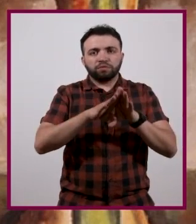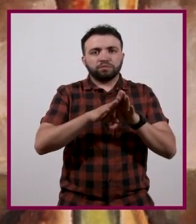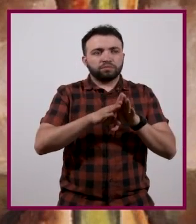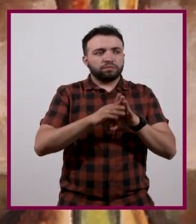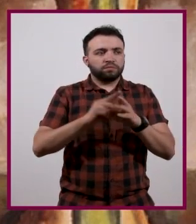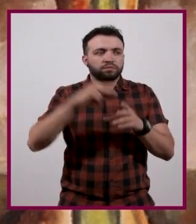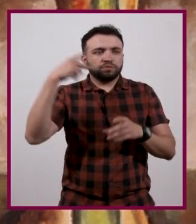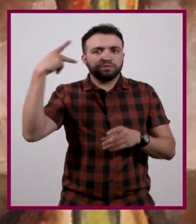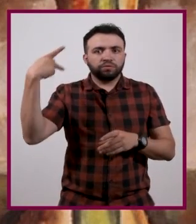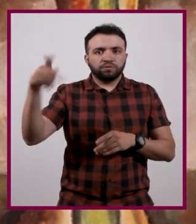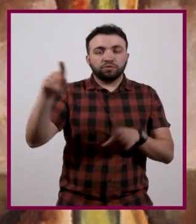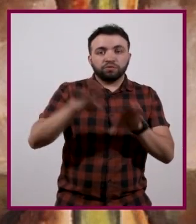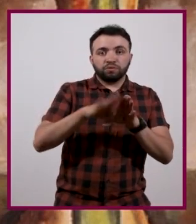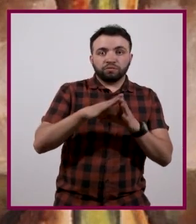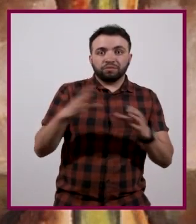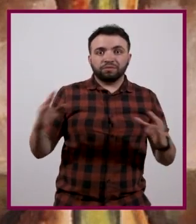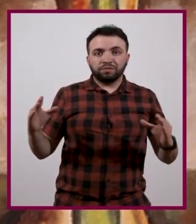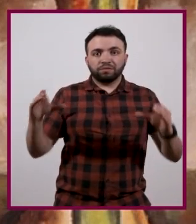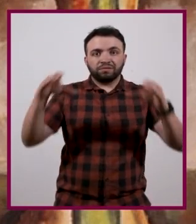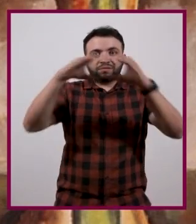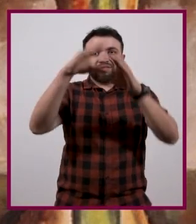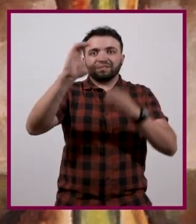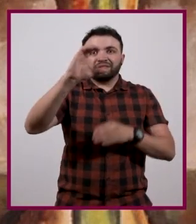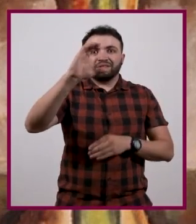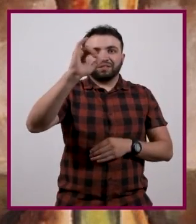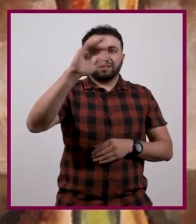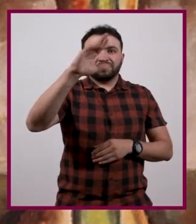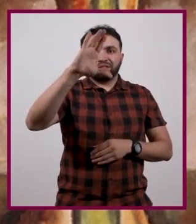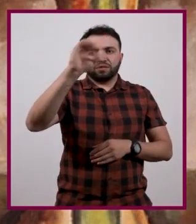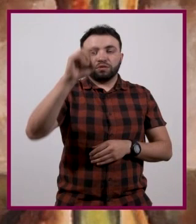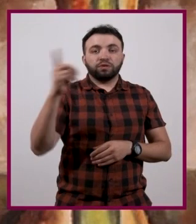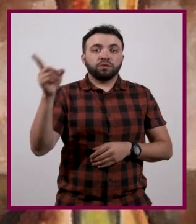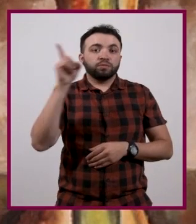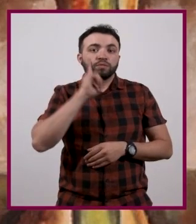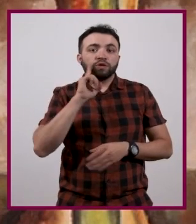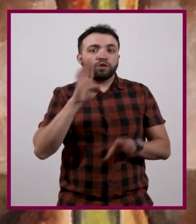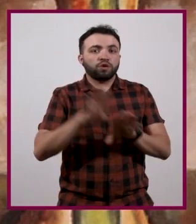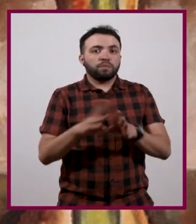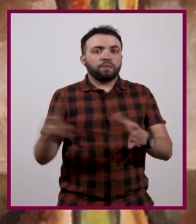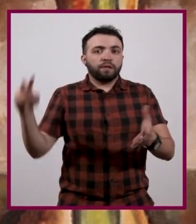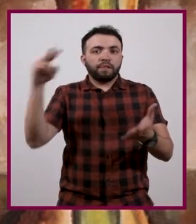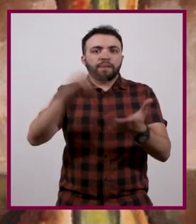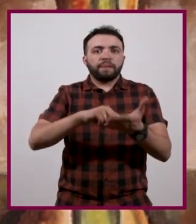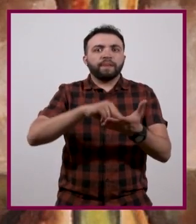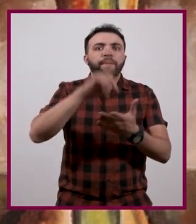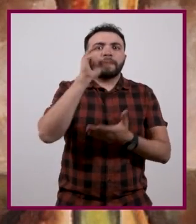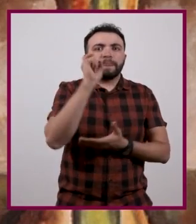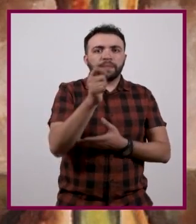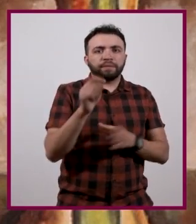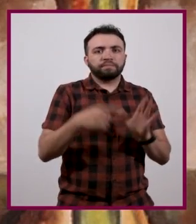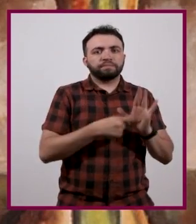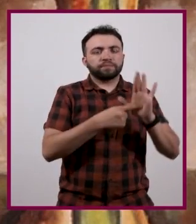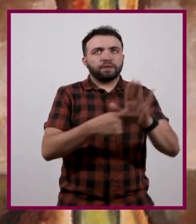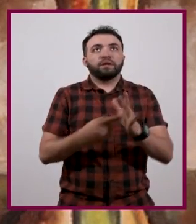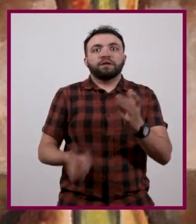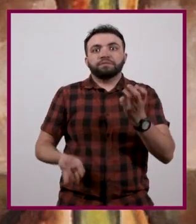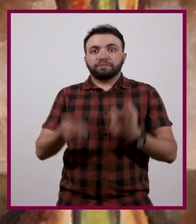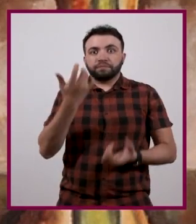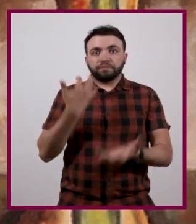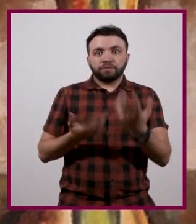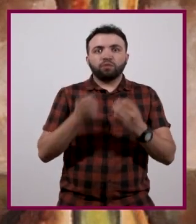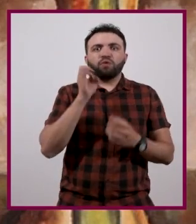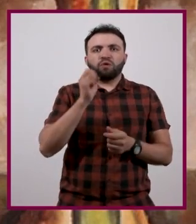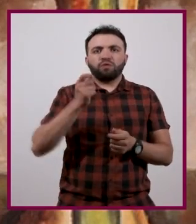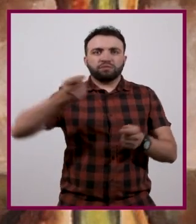esta es la serie más numerosa de su carrera. En ella representa a la mujer como protagonista de la escena, ya sea como malabarista o